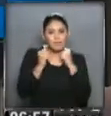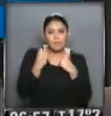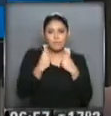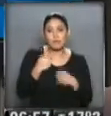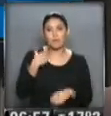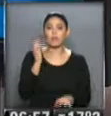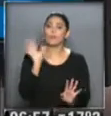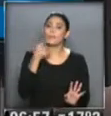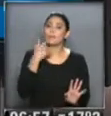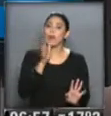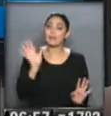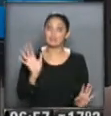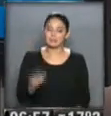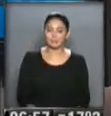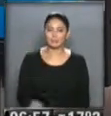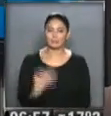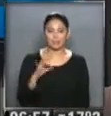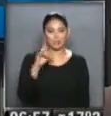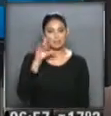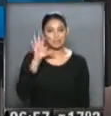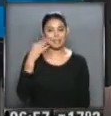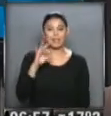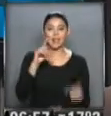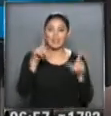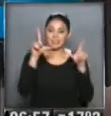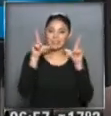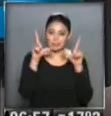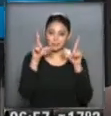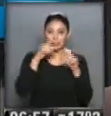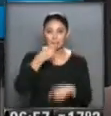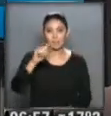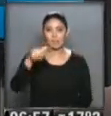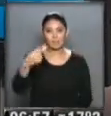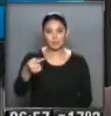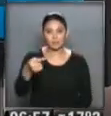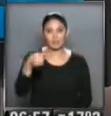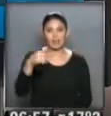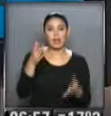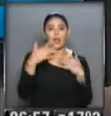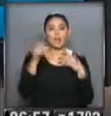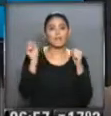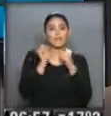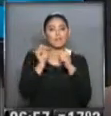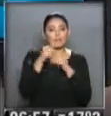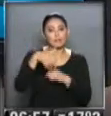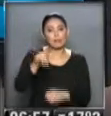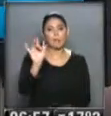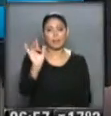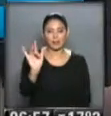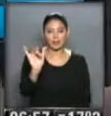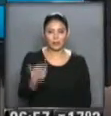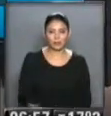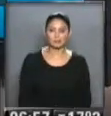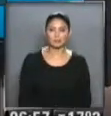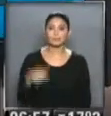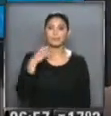como la están pronosticando. Así que hay que tener en cuenta y hay que abrir bien los ojos la semana entrante con este ingreso de aire frío a partir del día miércoles.